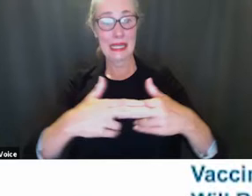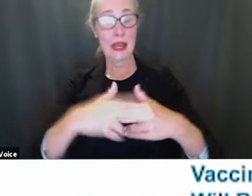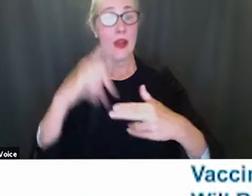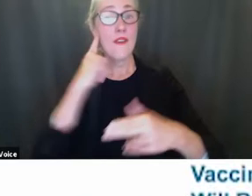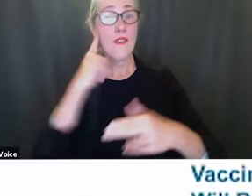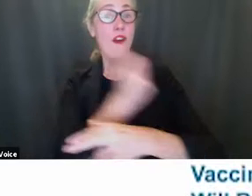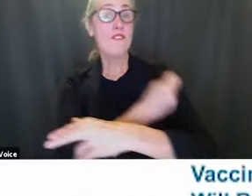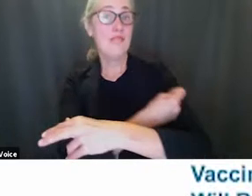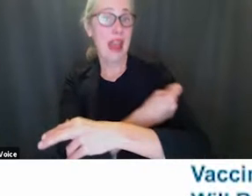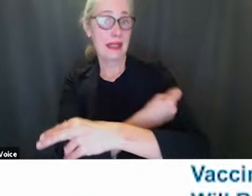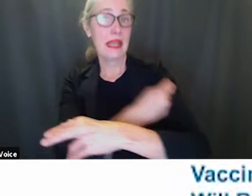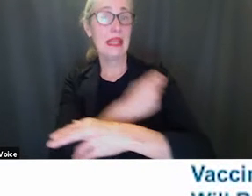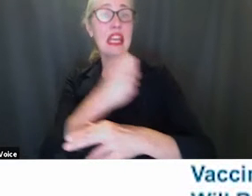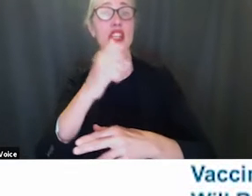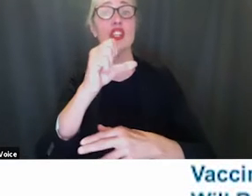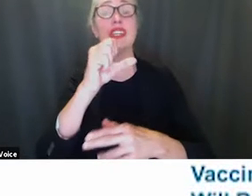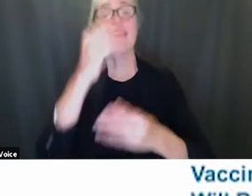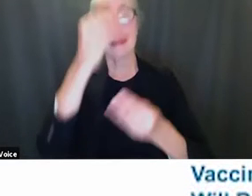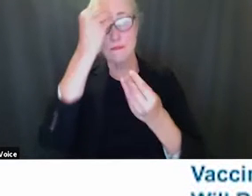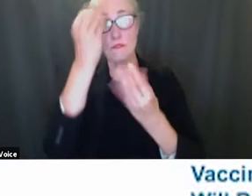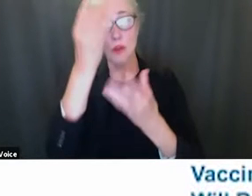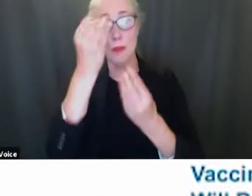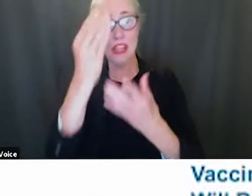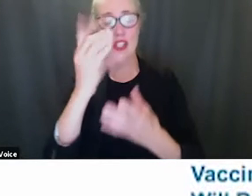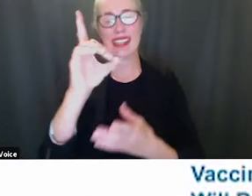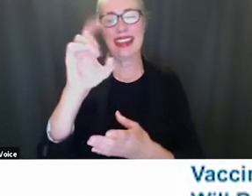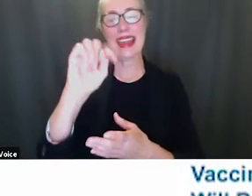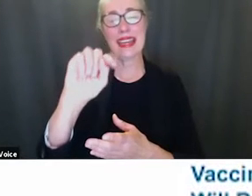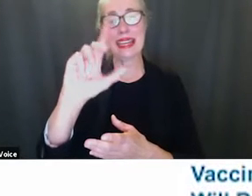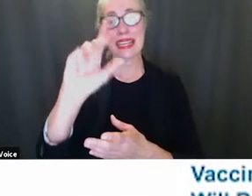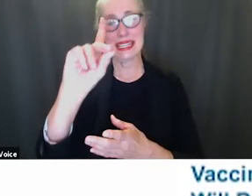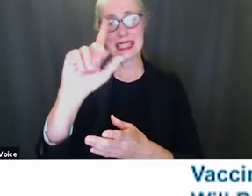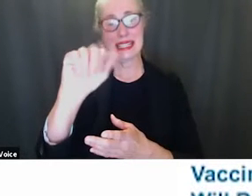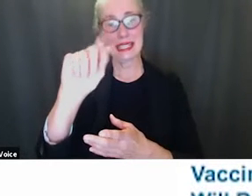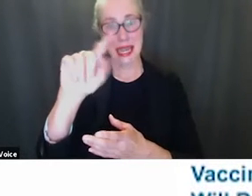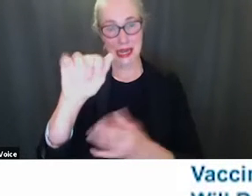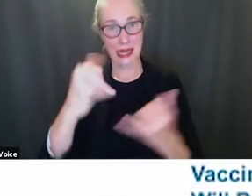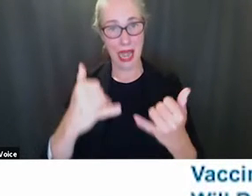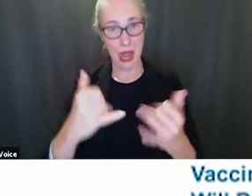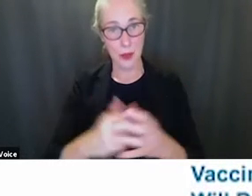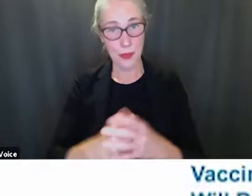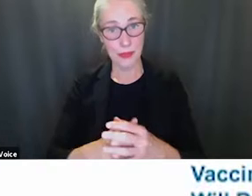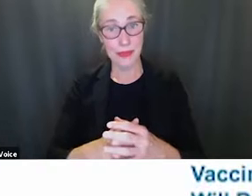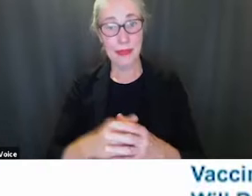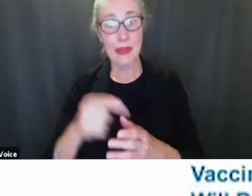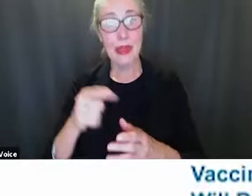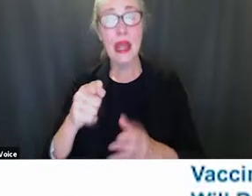sobre el estado de vacunación de los empleados. Lo que les voy a presentar ahora